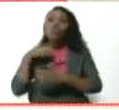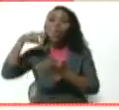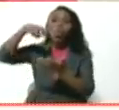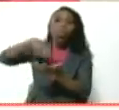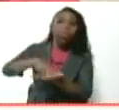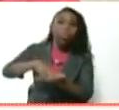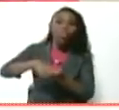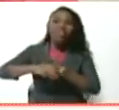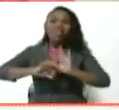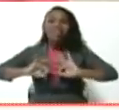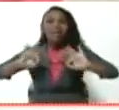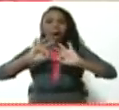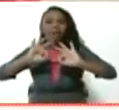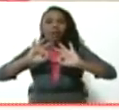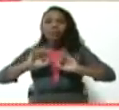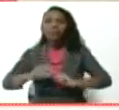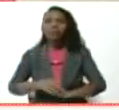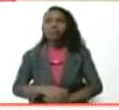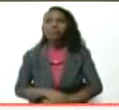ninguna circunstancia.